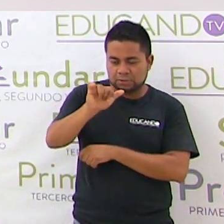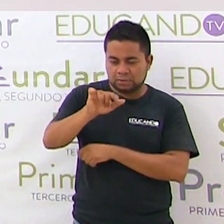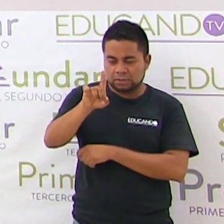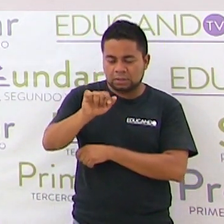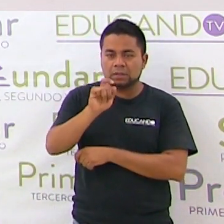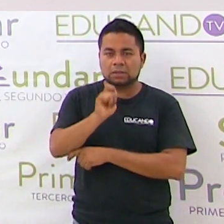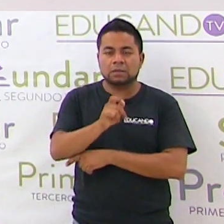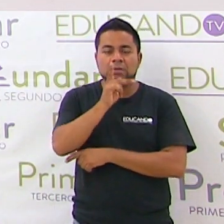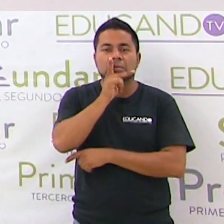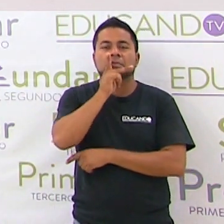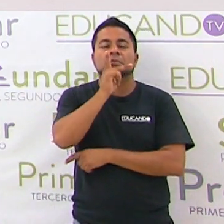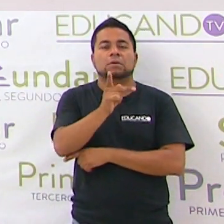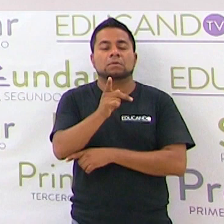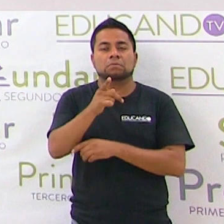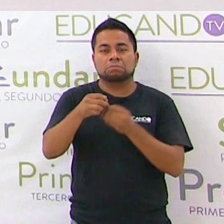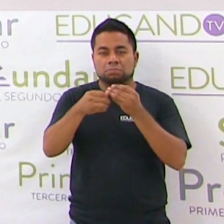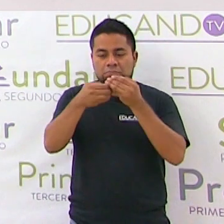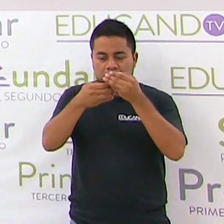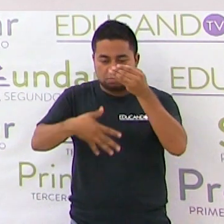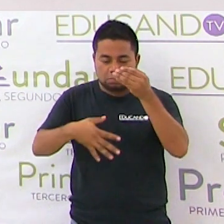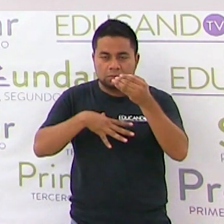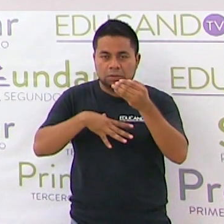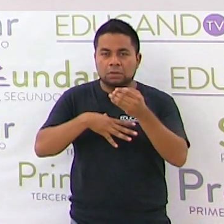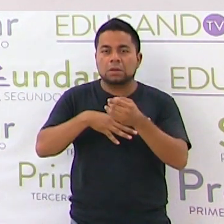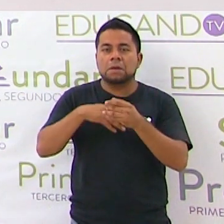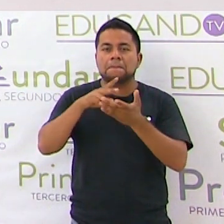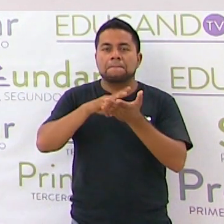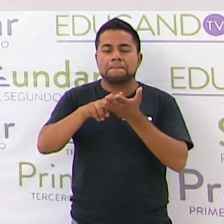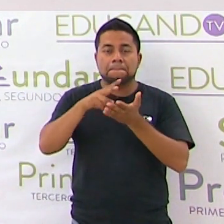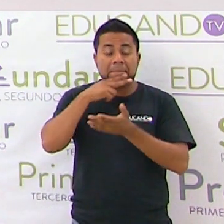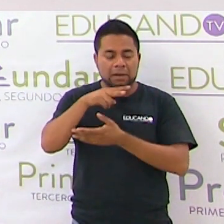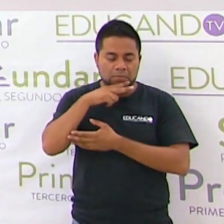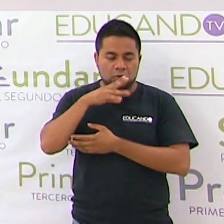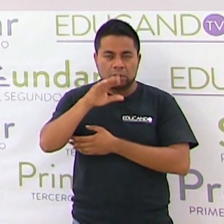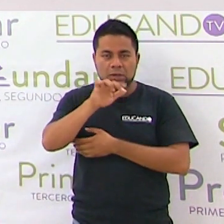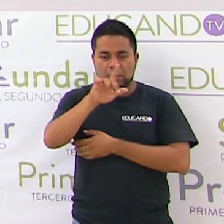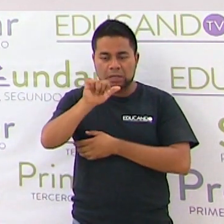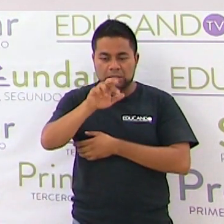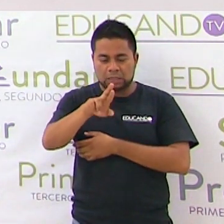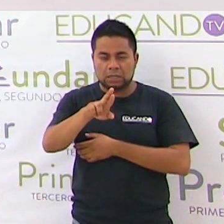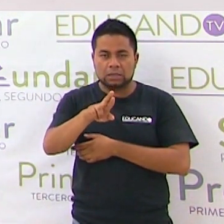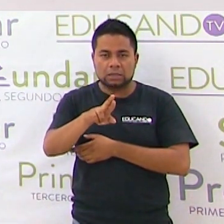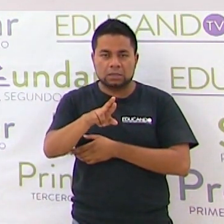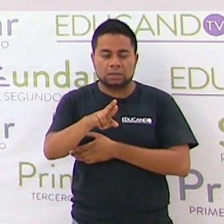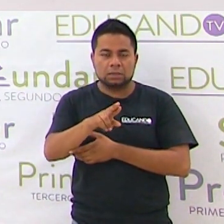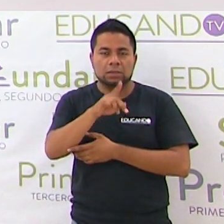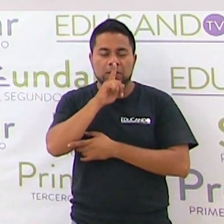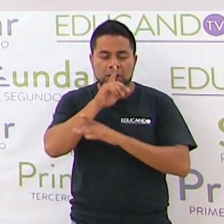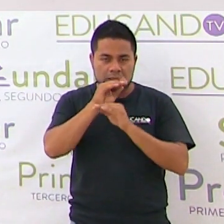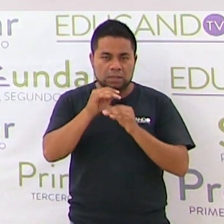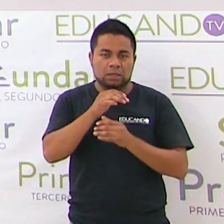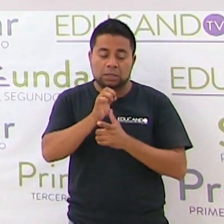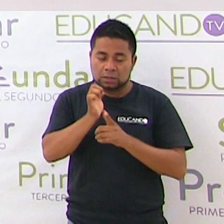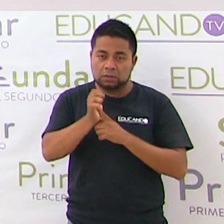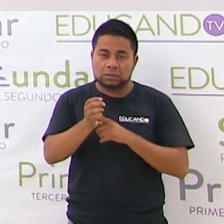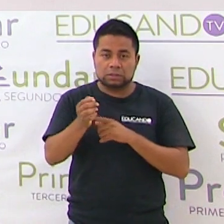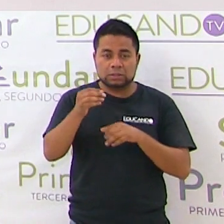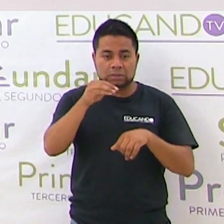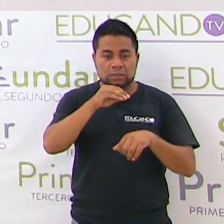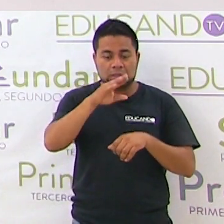es una palabra que se deriva del verbo callar. Y callar lleva 2 L's. Entonces, callada tiene que ir